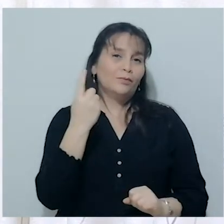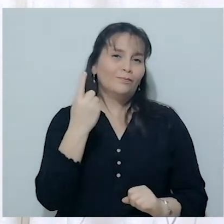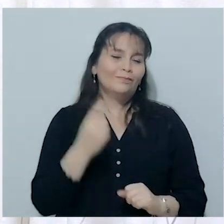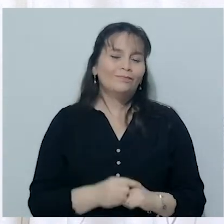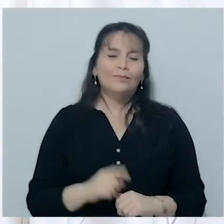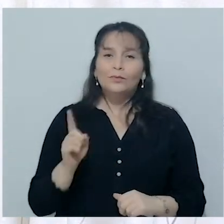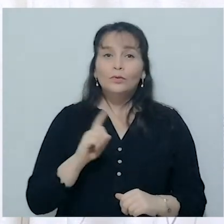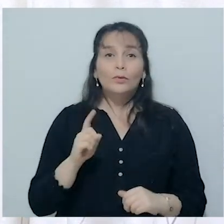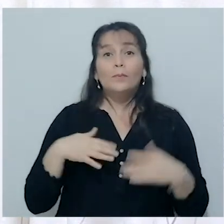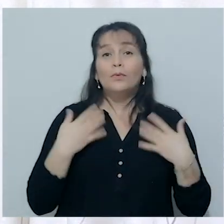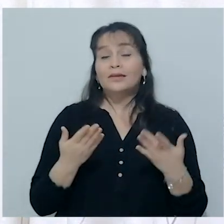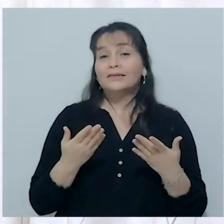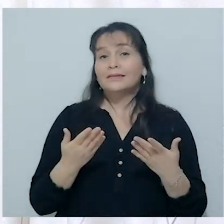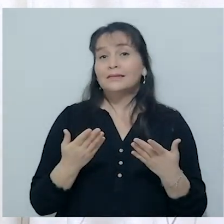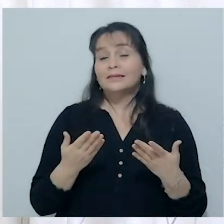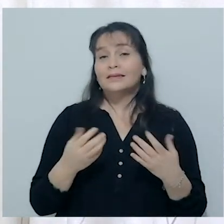para cambiar.